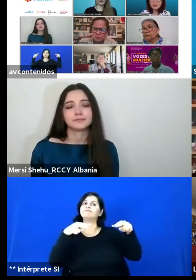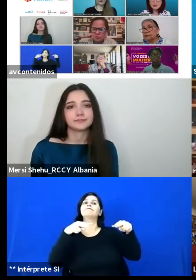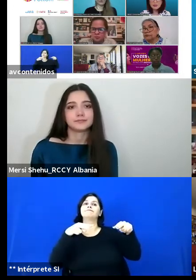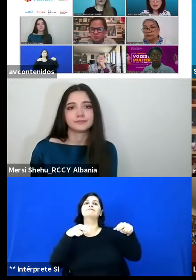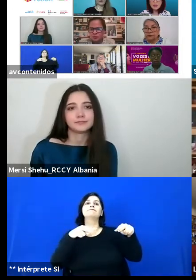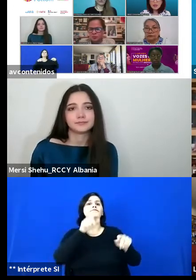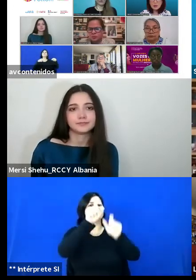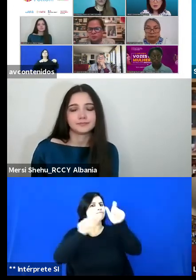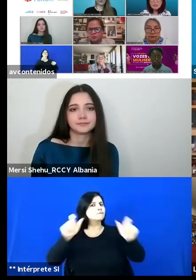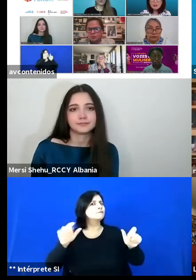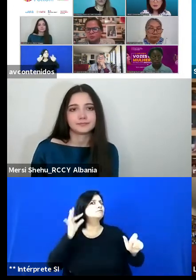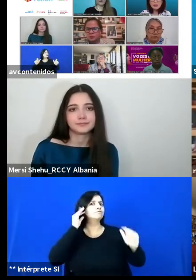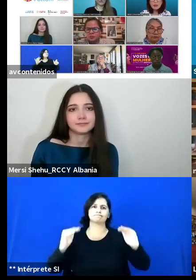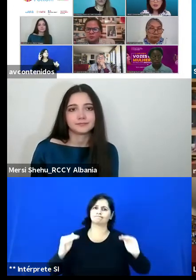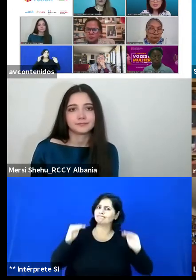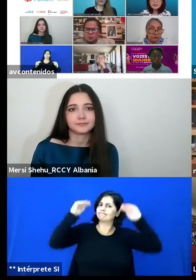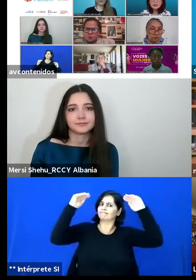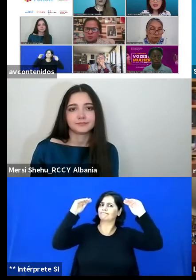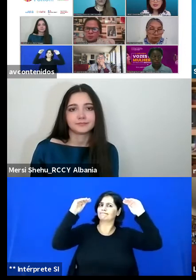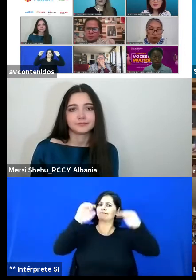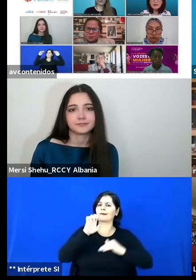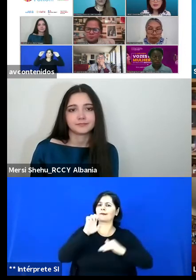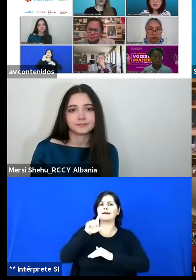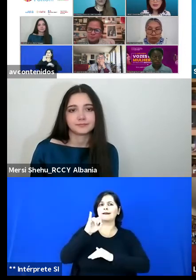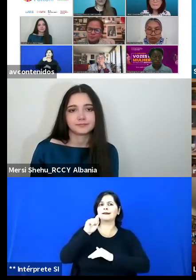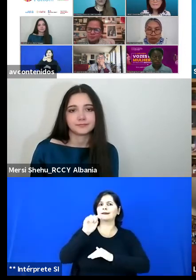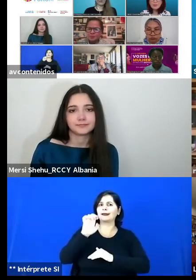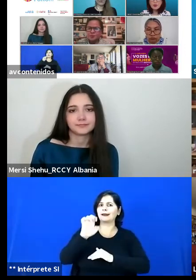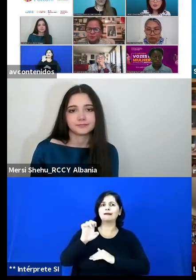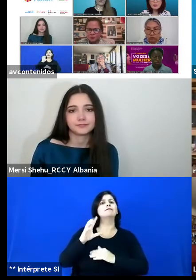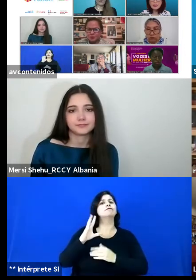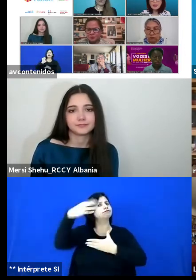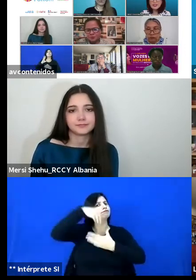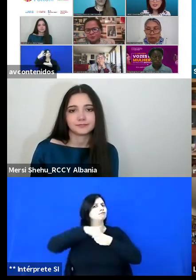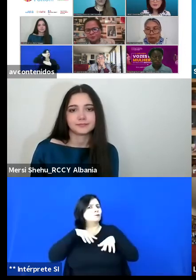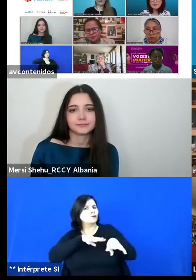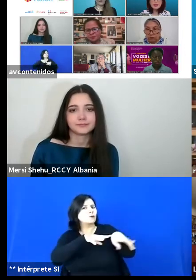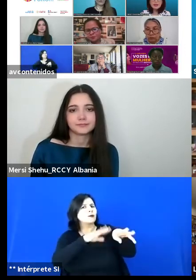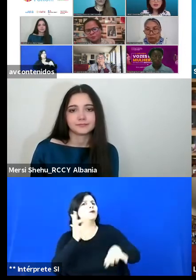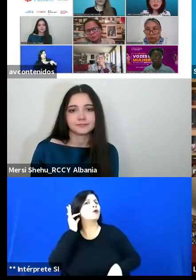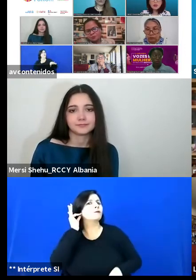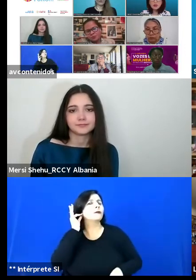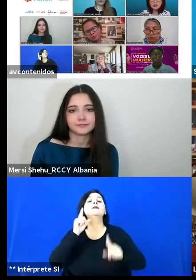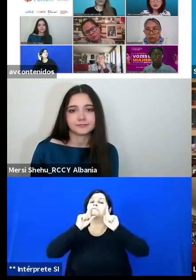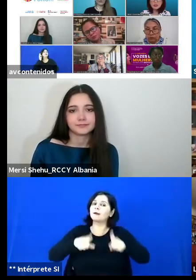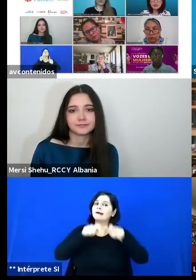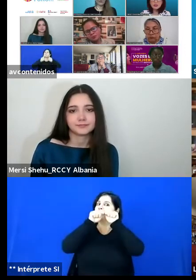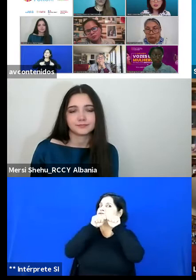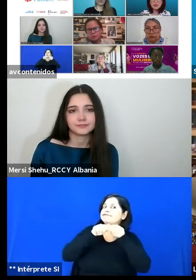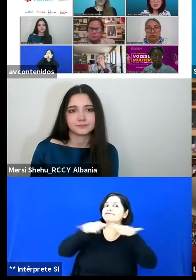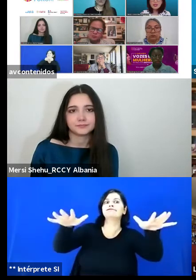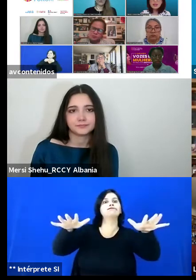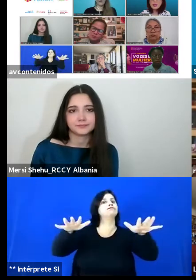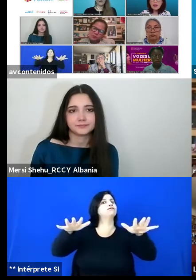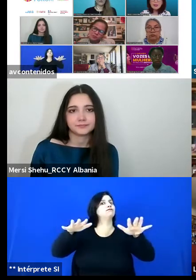departamentos. El movimiento de mujeres tiene un gran desafío para multiplicarse en todos los territorios.